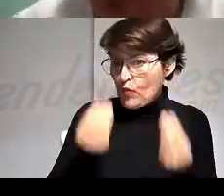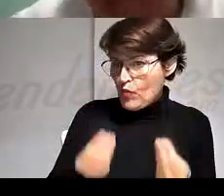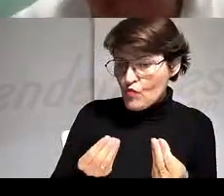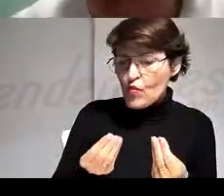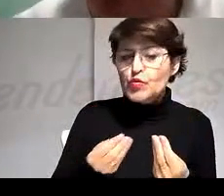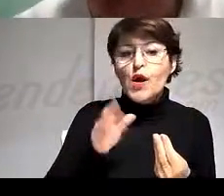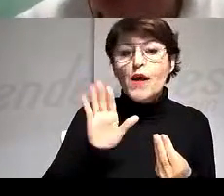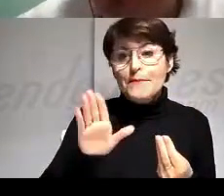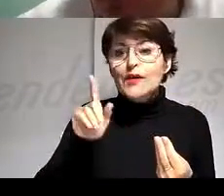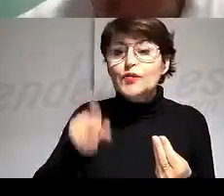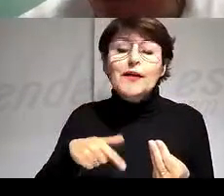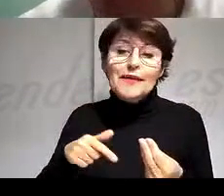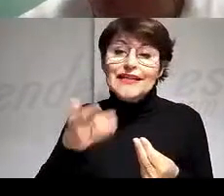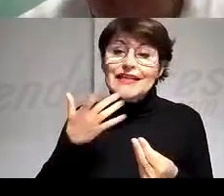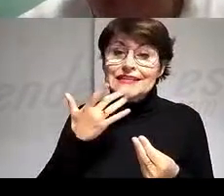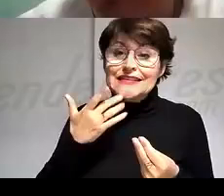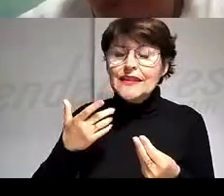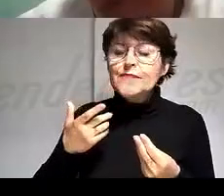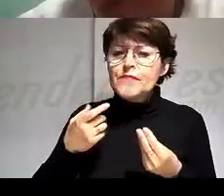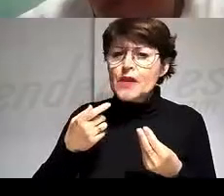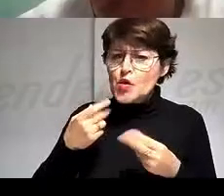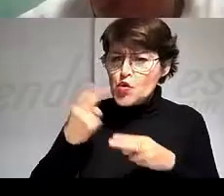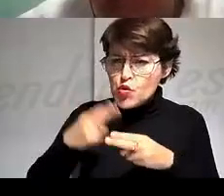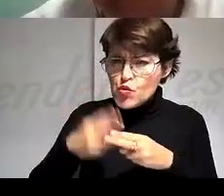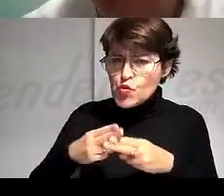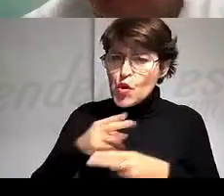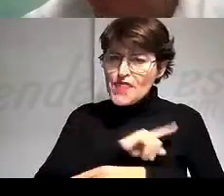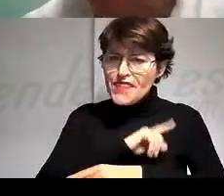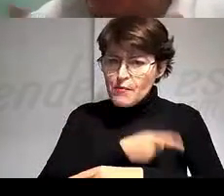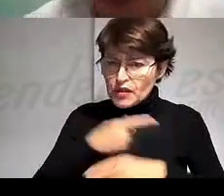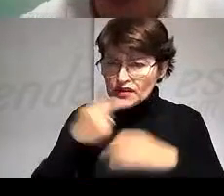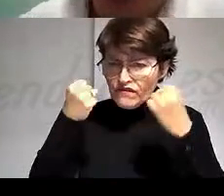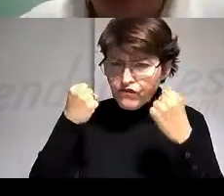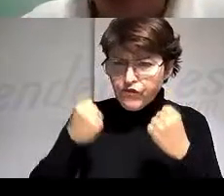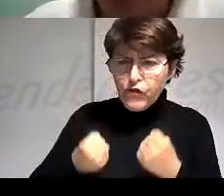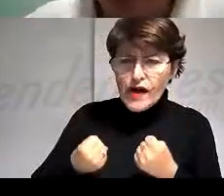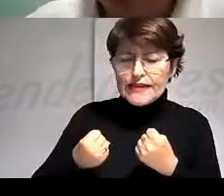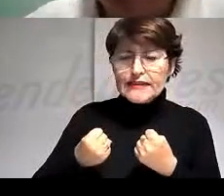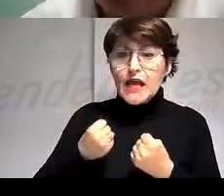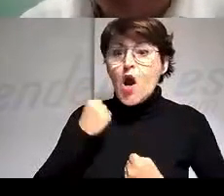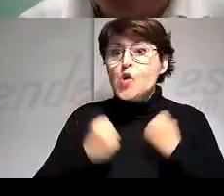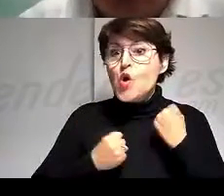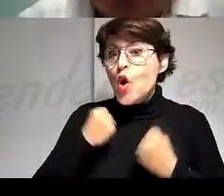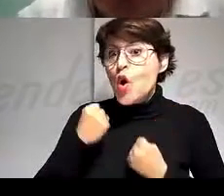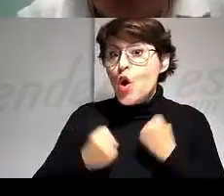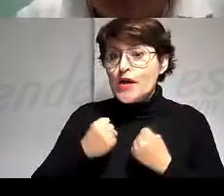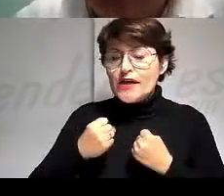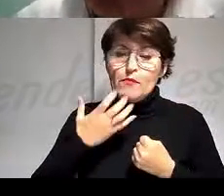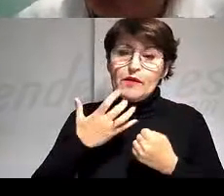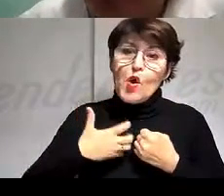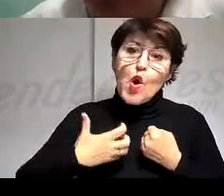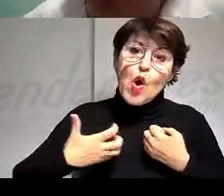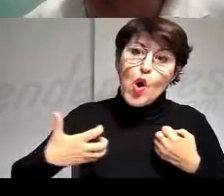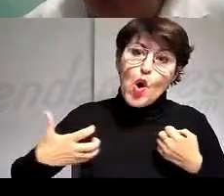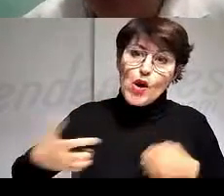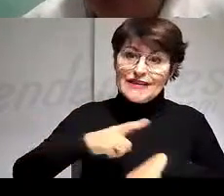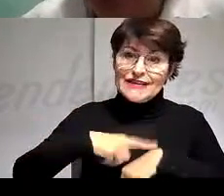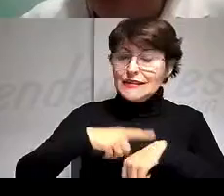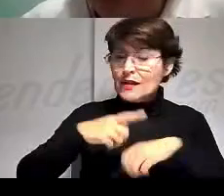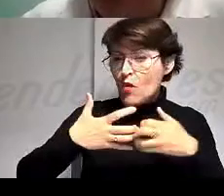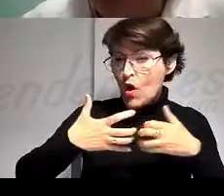hemos de entenderlo como una agresión al cuerpo, es decir, no estamos siempre corriendo y una prueba de que